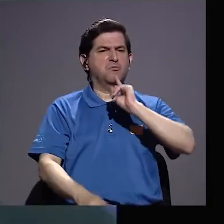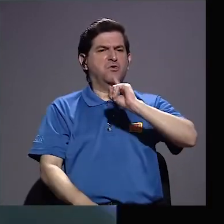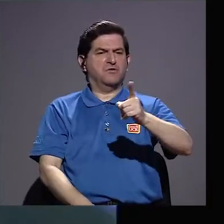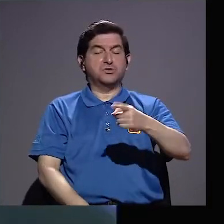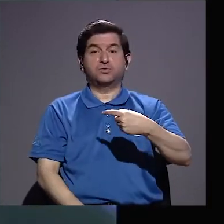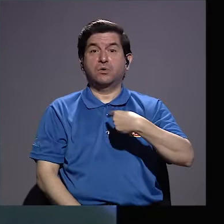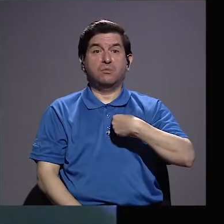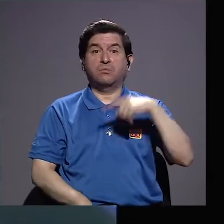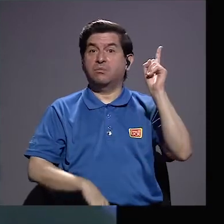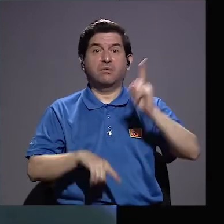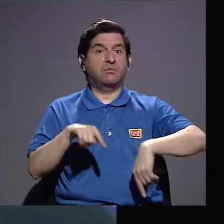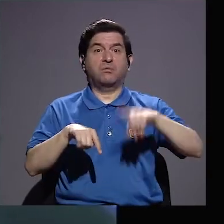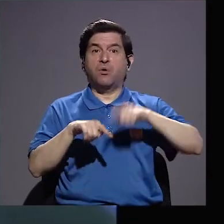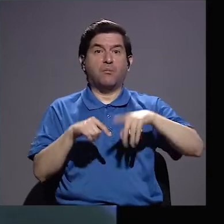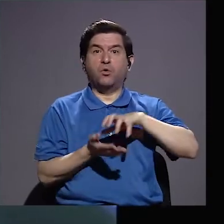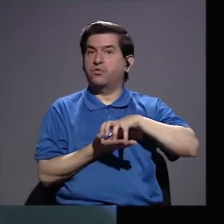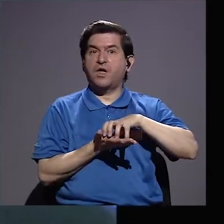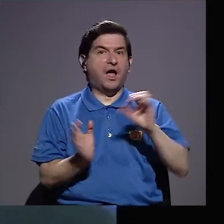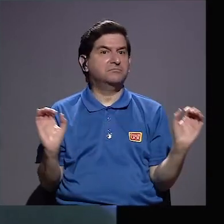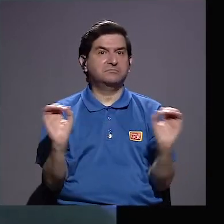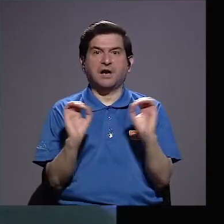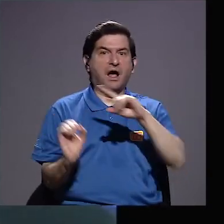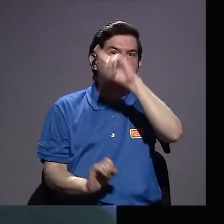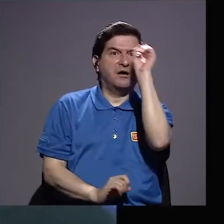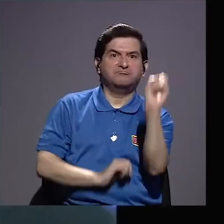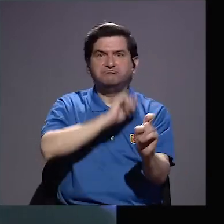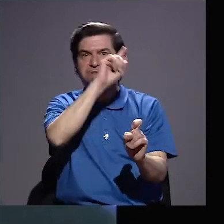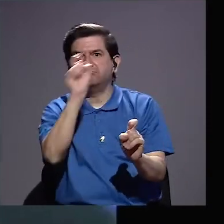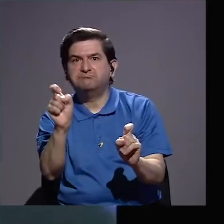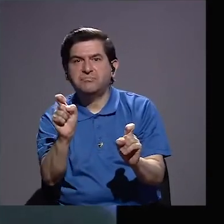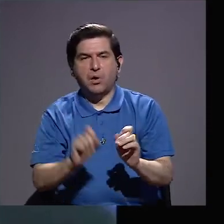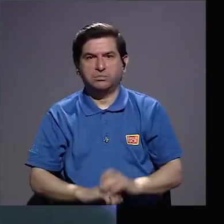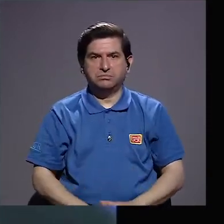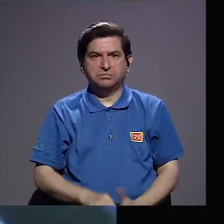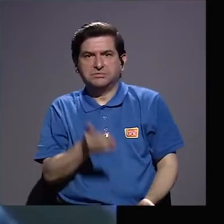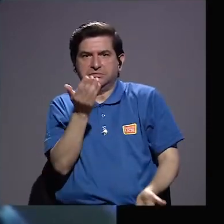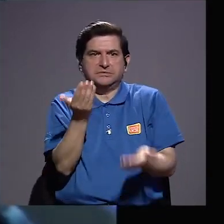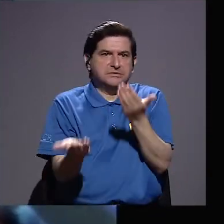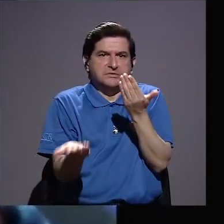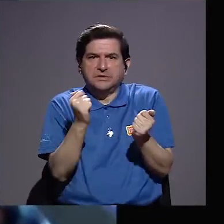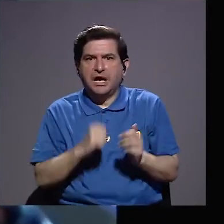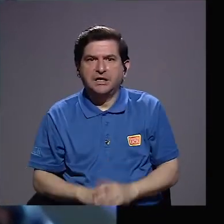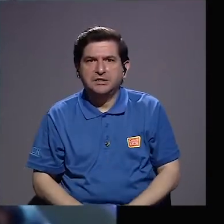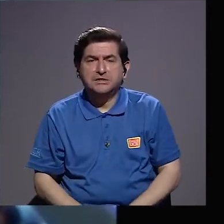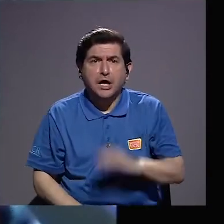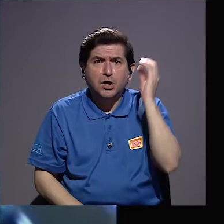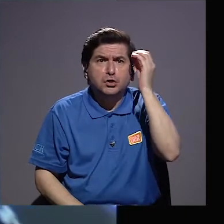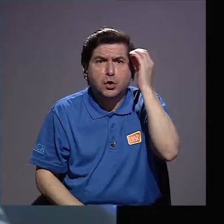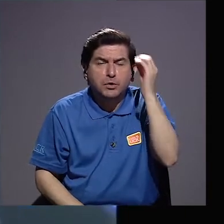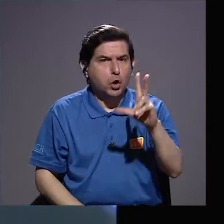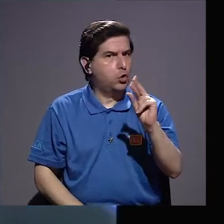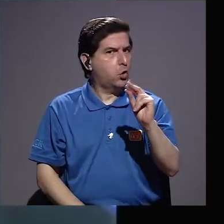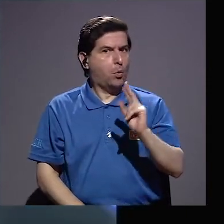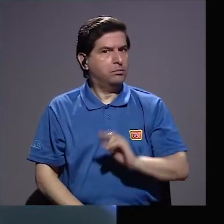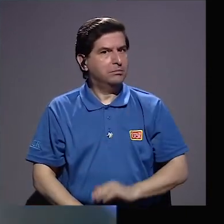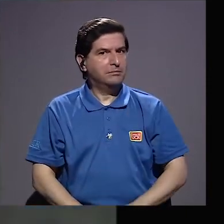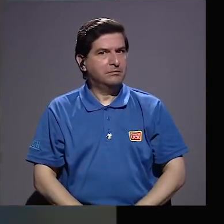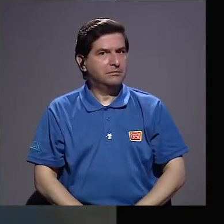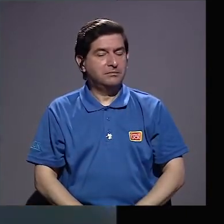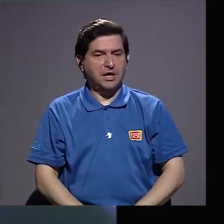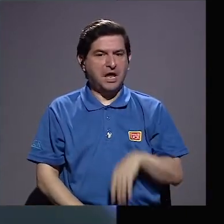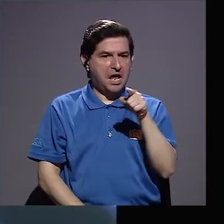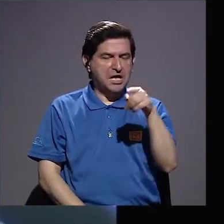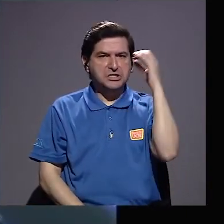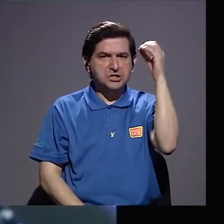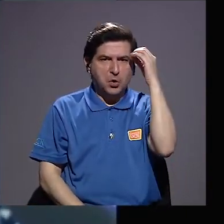dice el profesor y una no puede cuestionar ni hacerle preguntas como de su opinión, sino que la